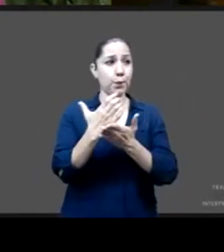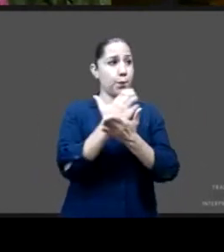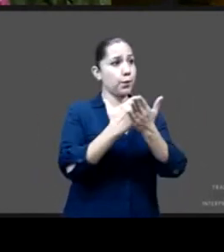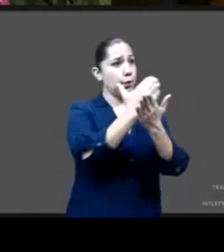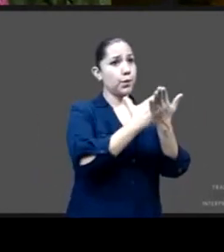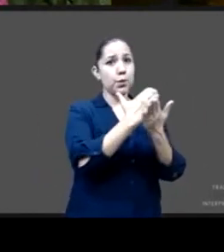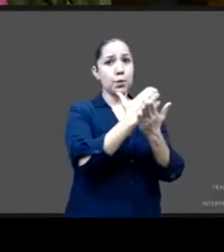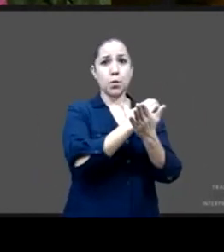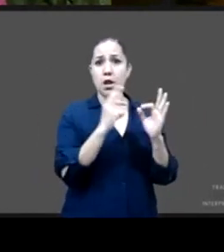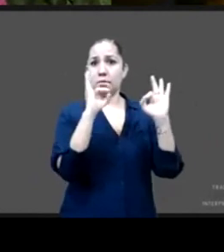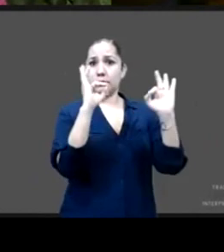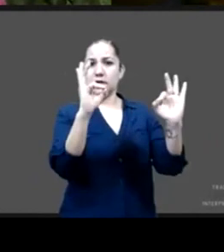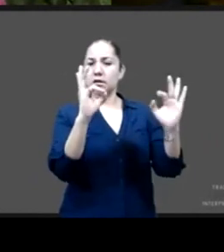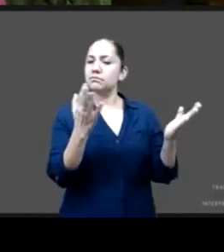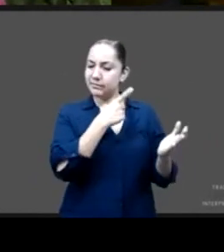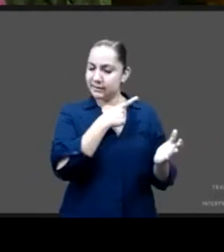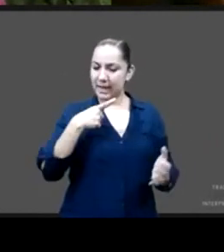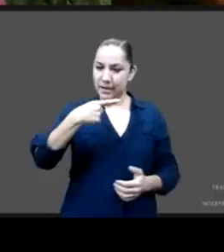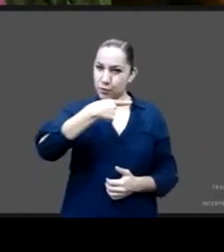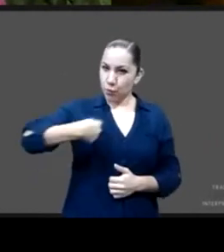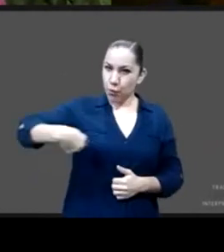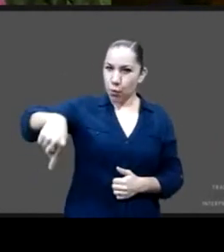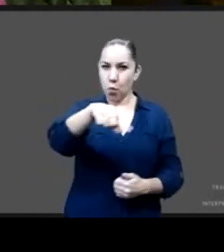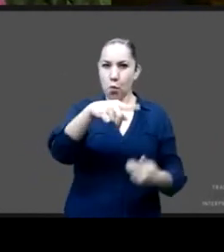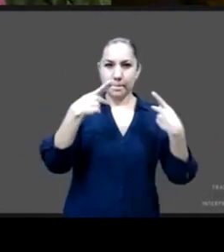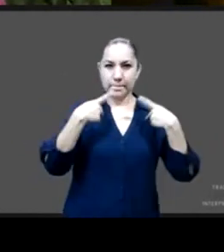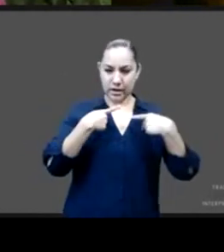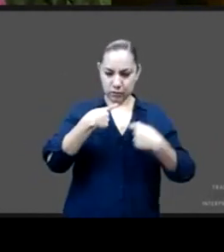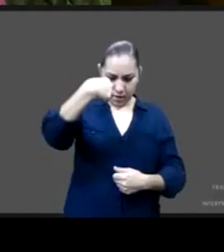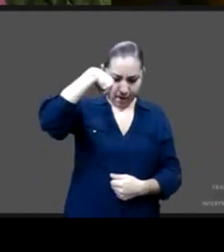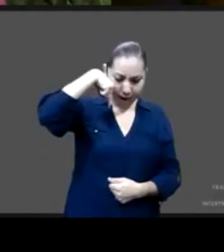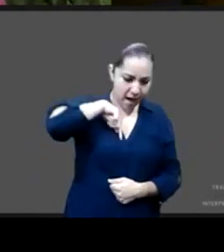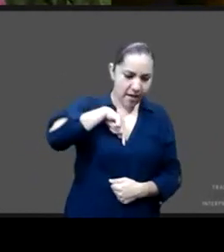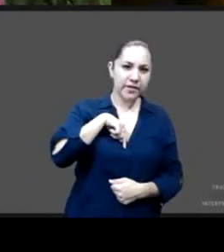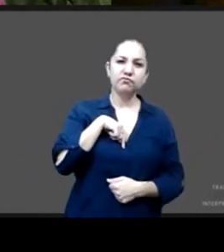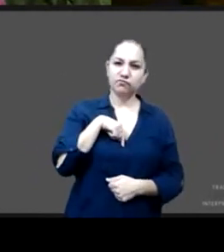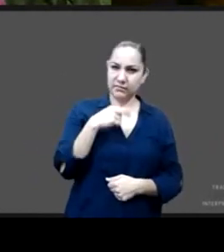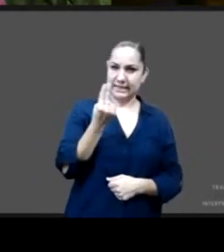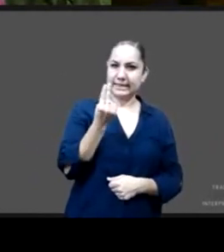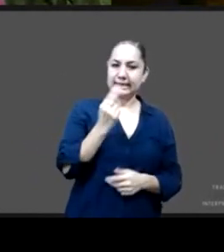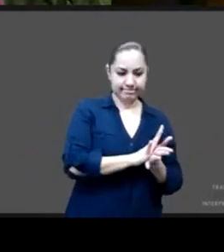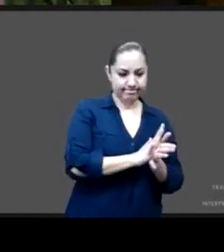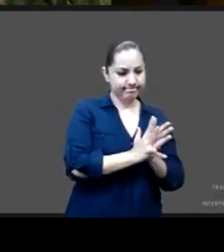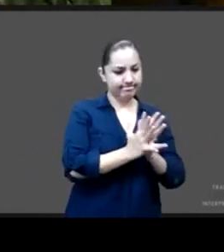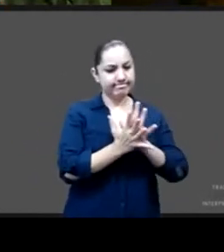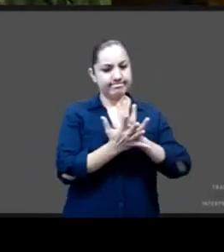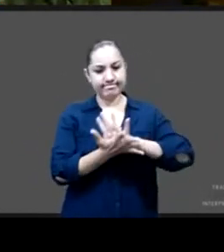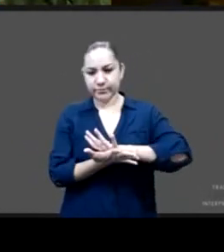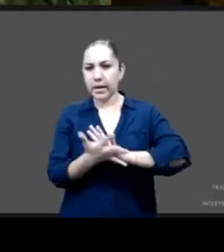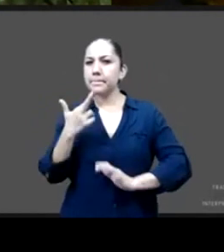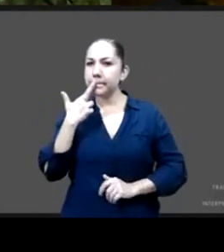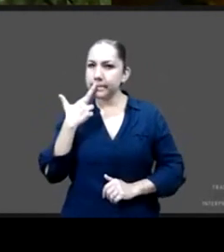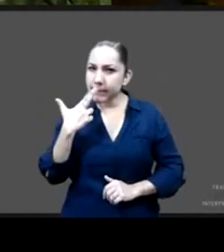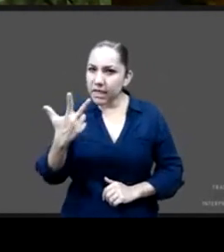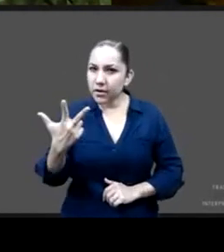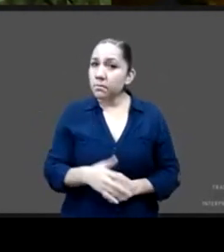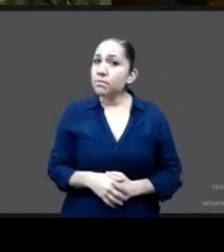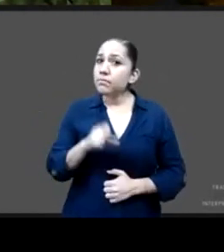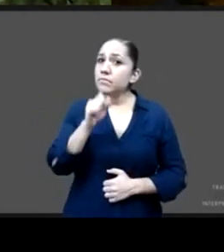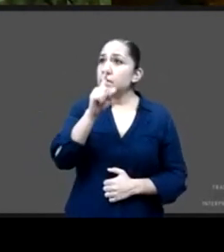tenemos que alentar todo aquello que se está produciendo utópicamente en muchas partes del mundo porque hoy